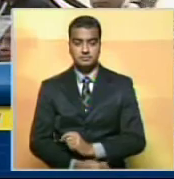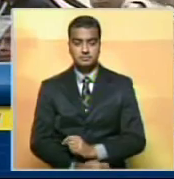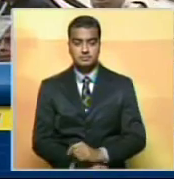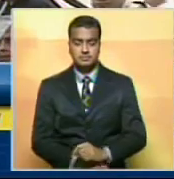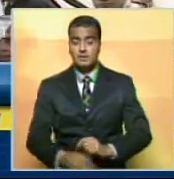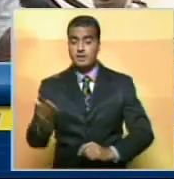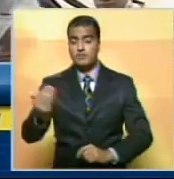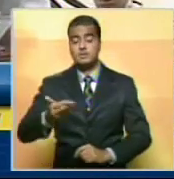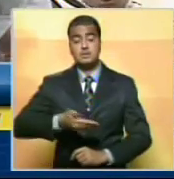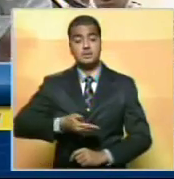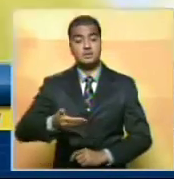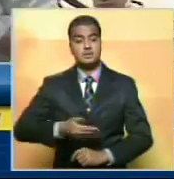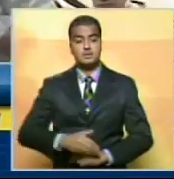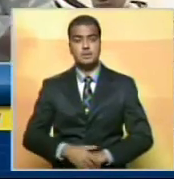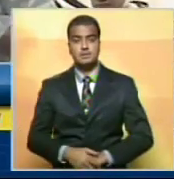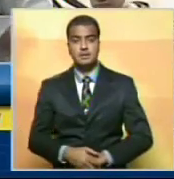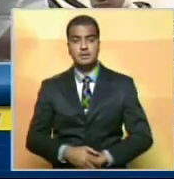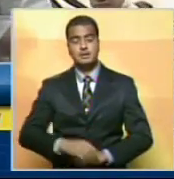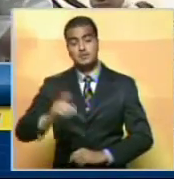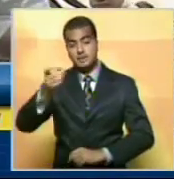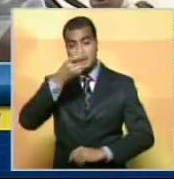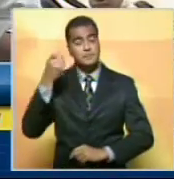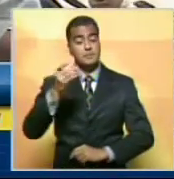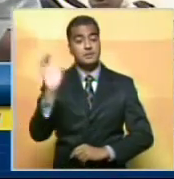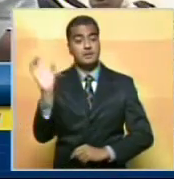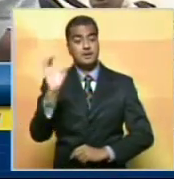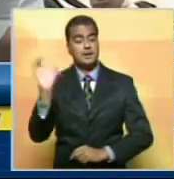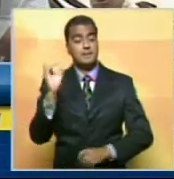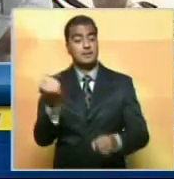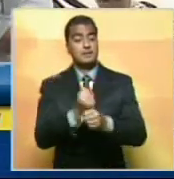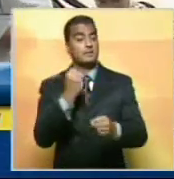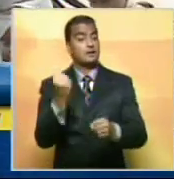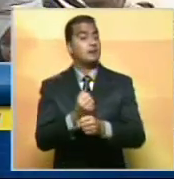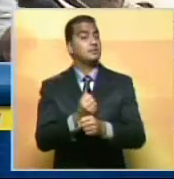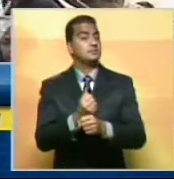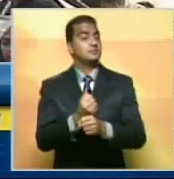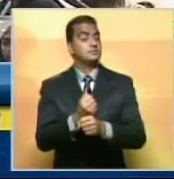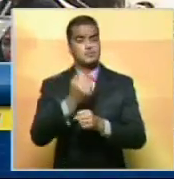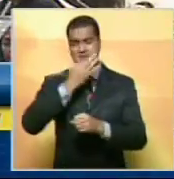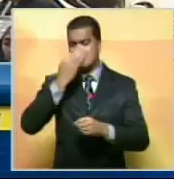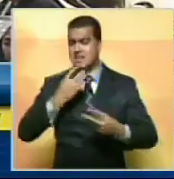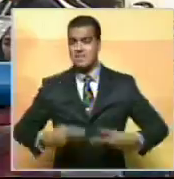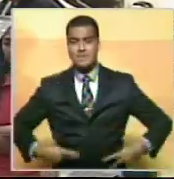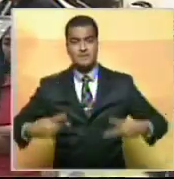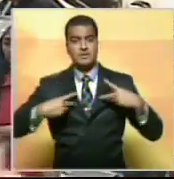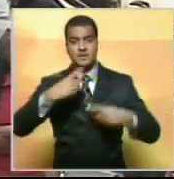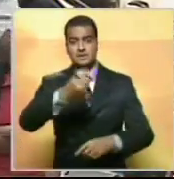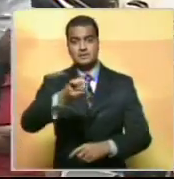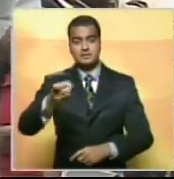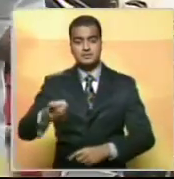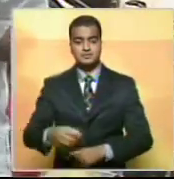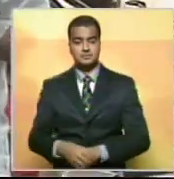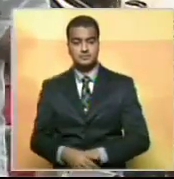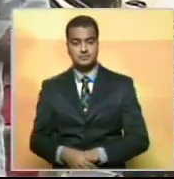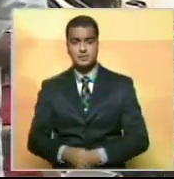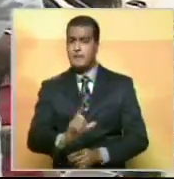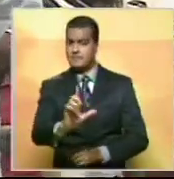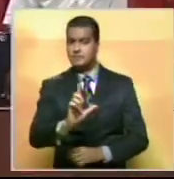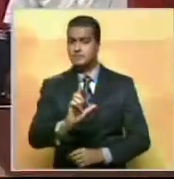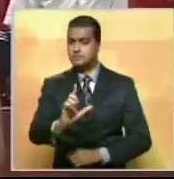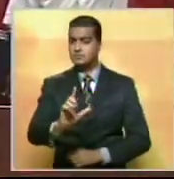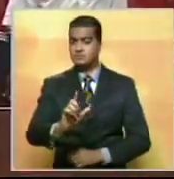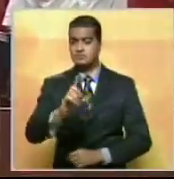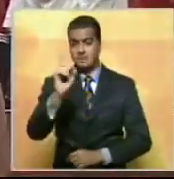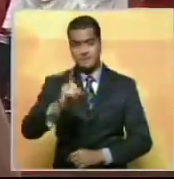Devuélvale esa alcaldía al pueblo de Caracas para trabajar por la calidad de vida de la gente. El Partido Socialista Unido